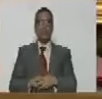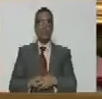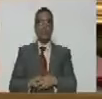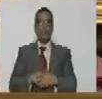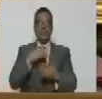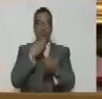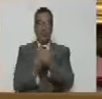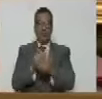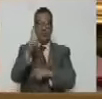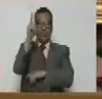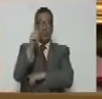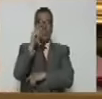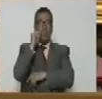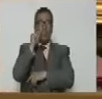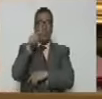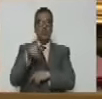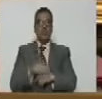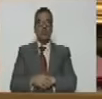Gracias, diputado.